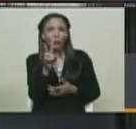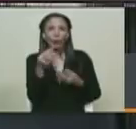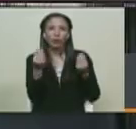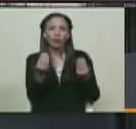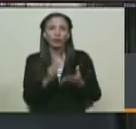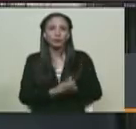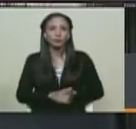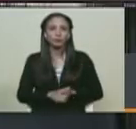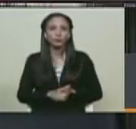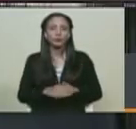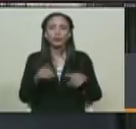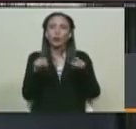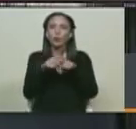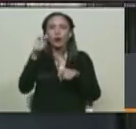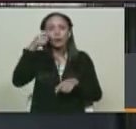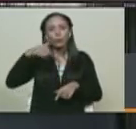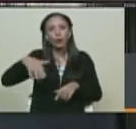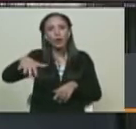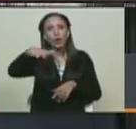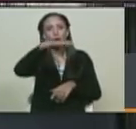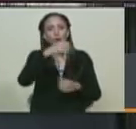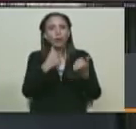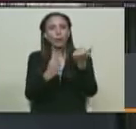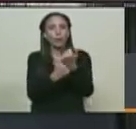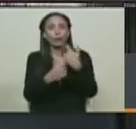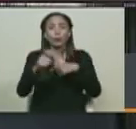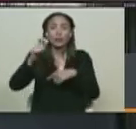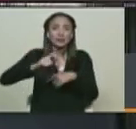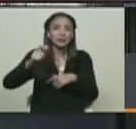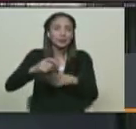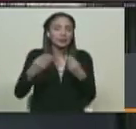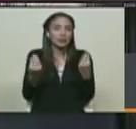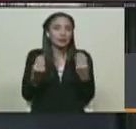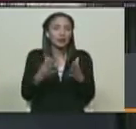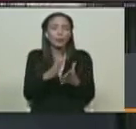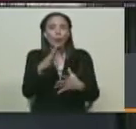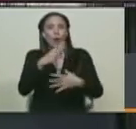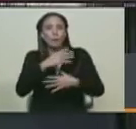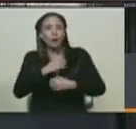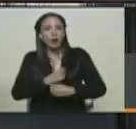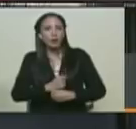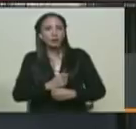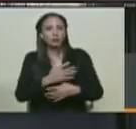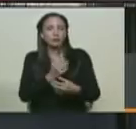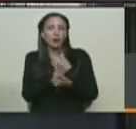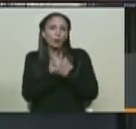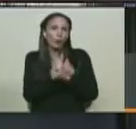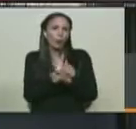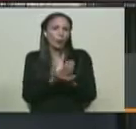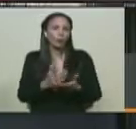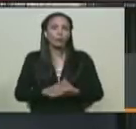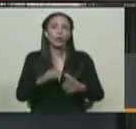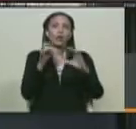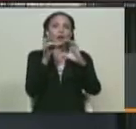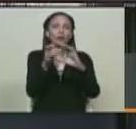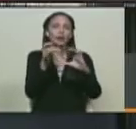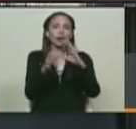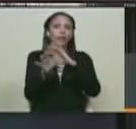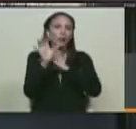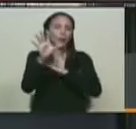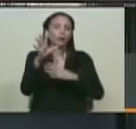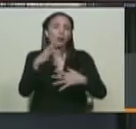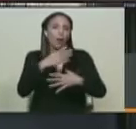por los ojos del pueblo, por su necesidad, por sus esperanzas. Carnet de la patria es la